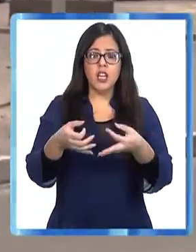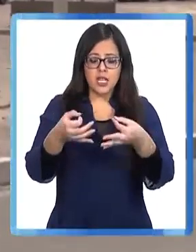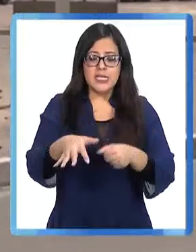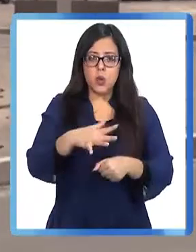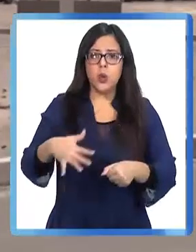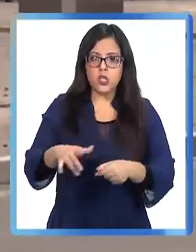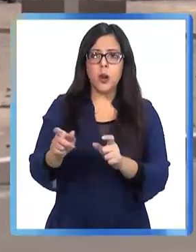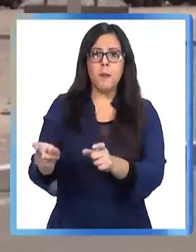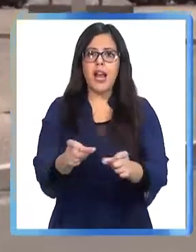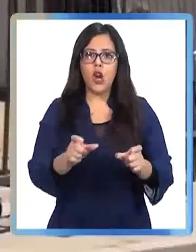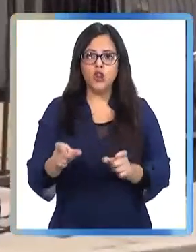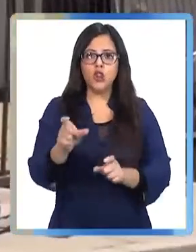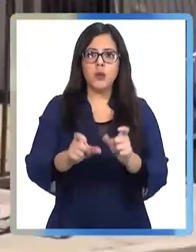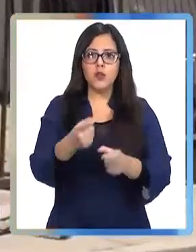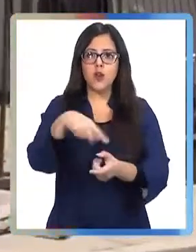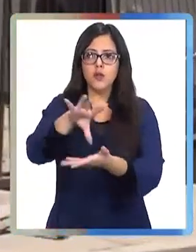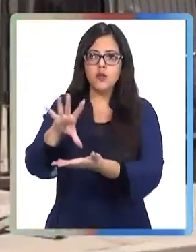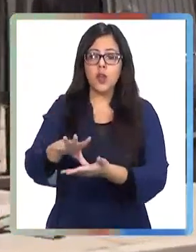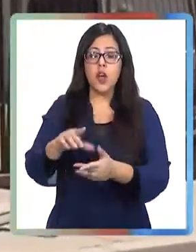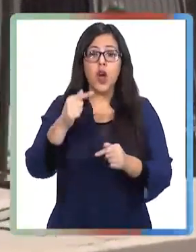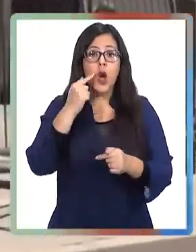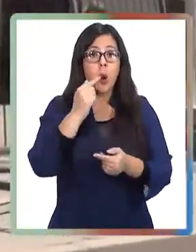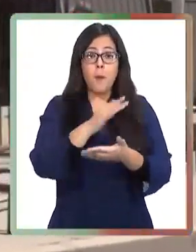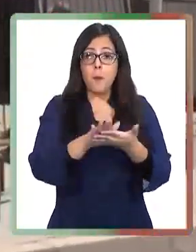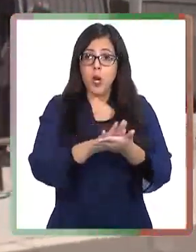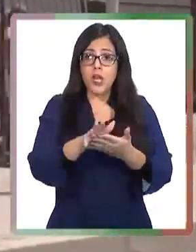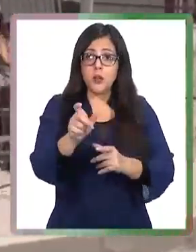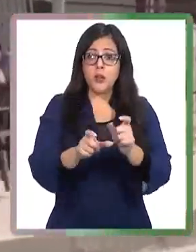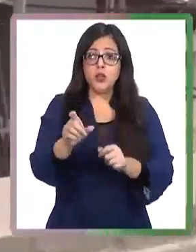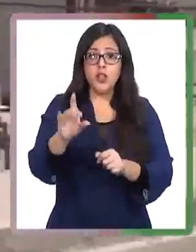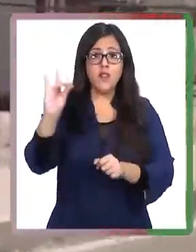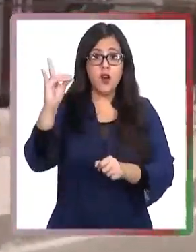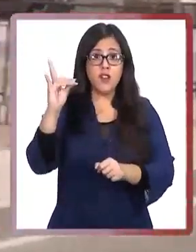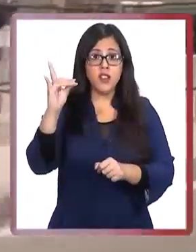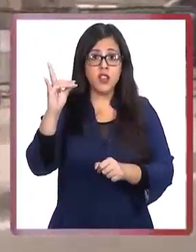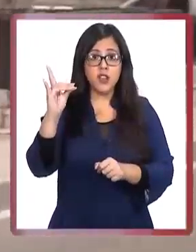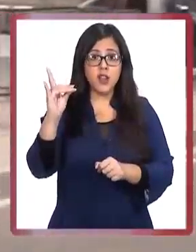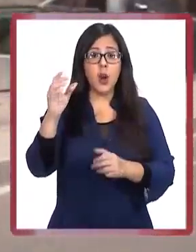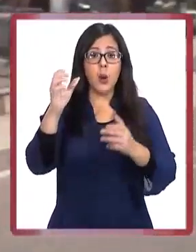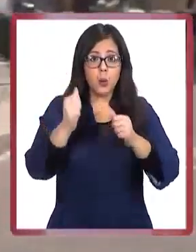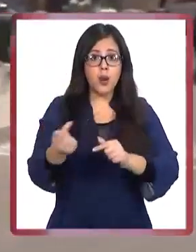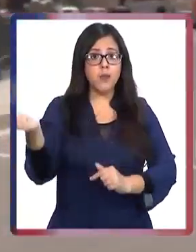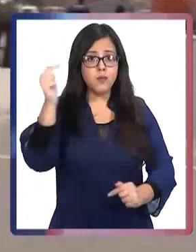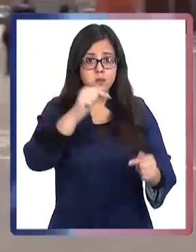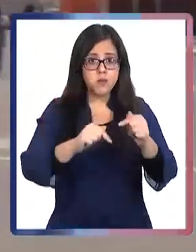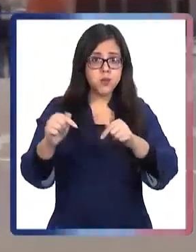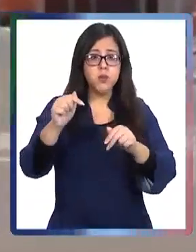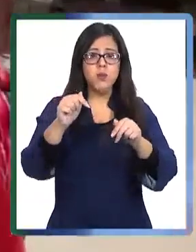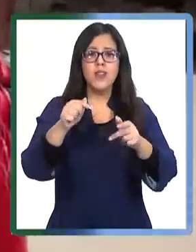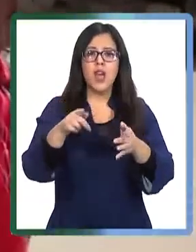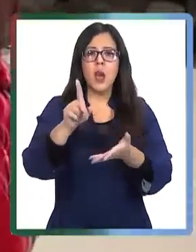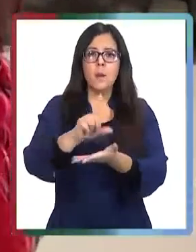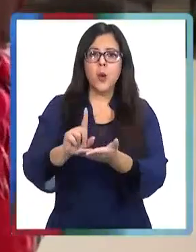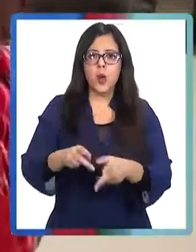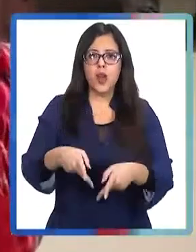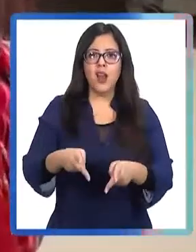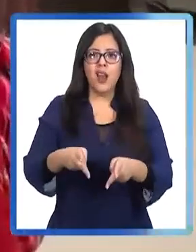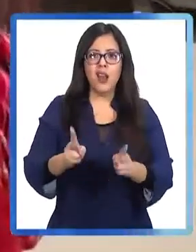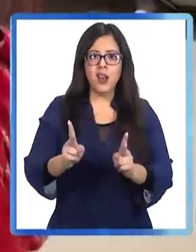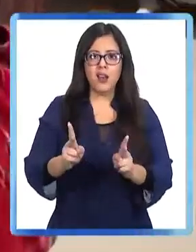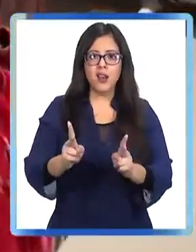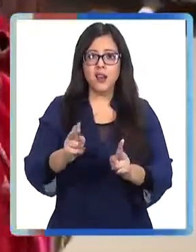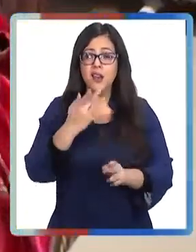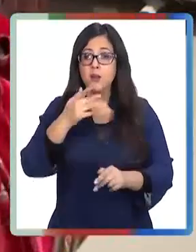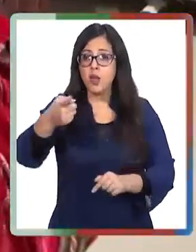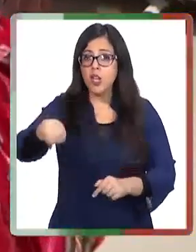en términos de que los bolivianos pueden hoy día ingresar por pasos habilitados, ya que ellos eran